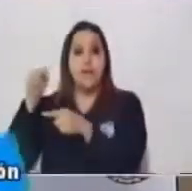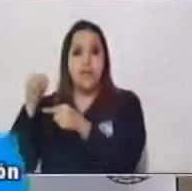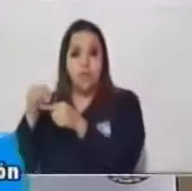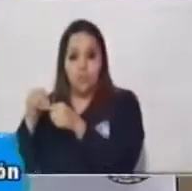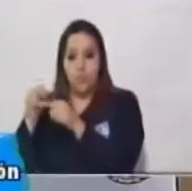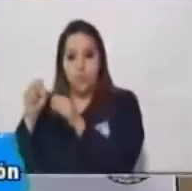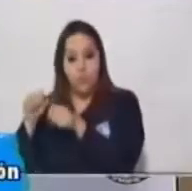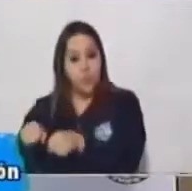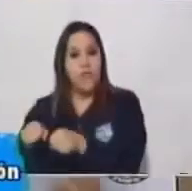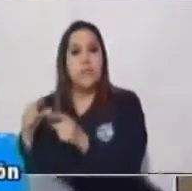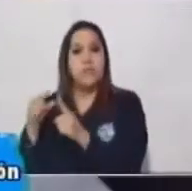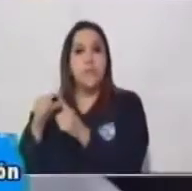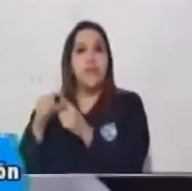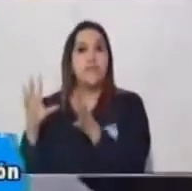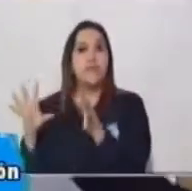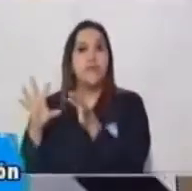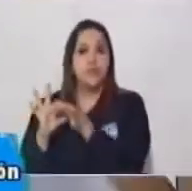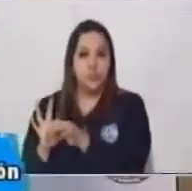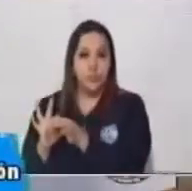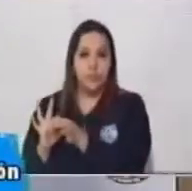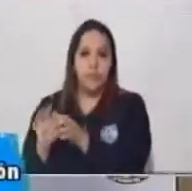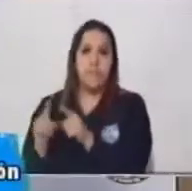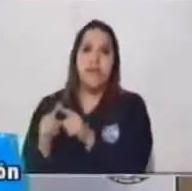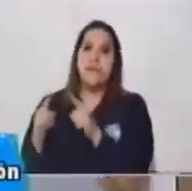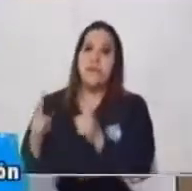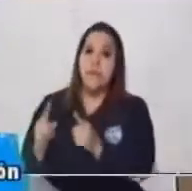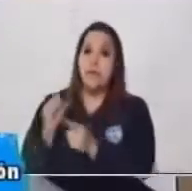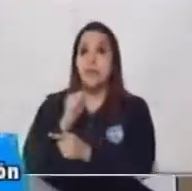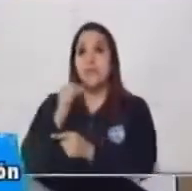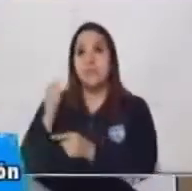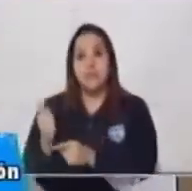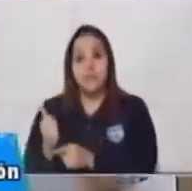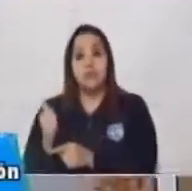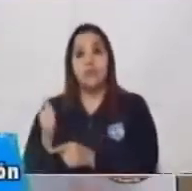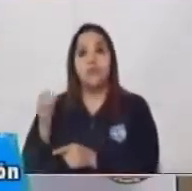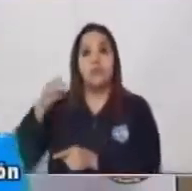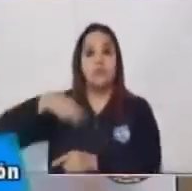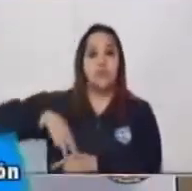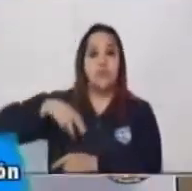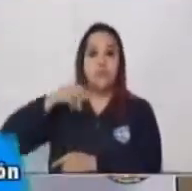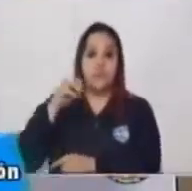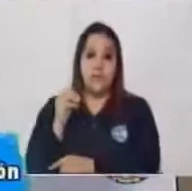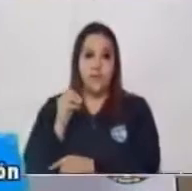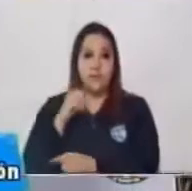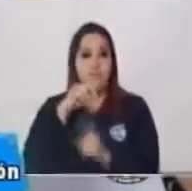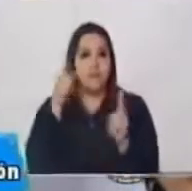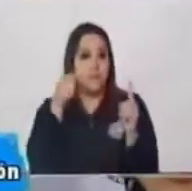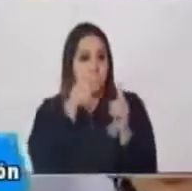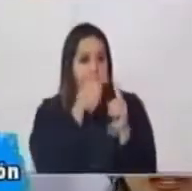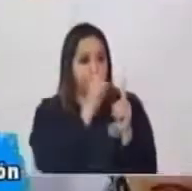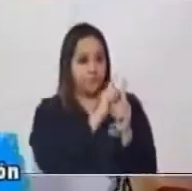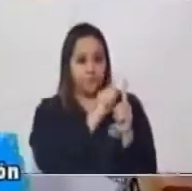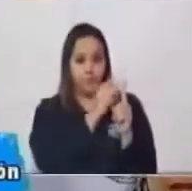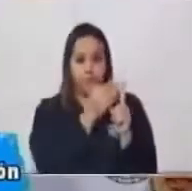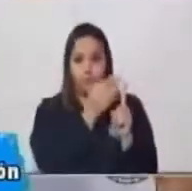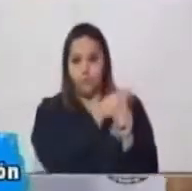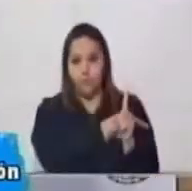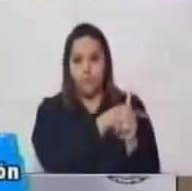una palabra que enlace. Pero los indirectos acompañan a través de otras palabras que hacen los